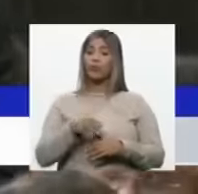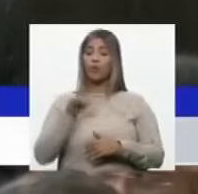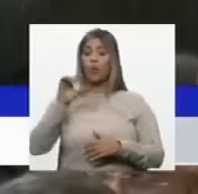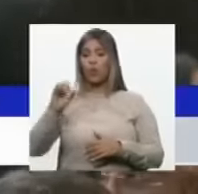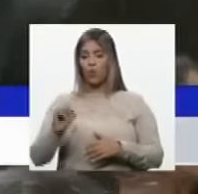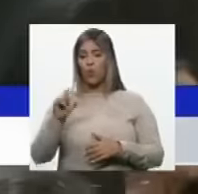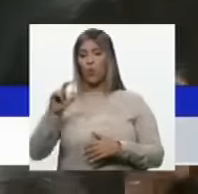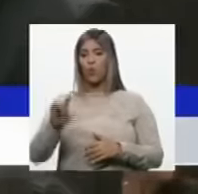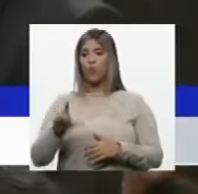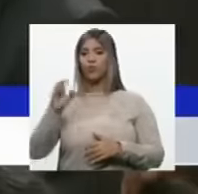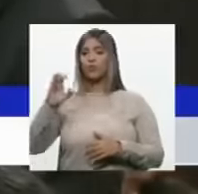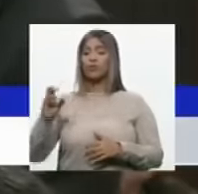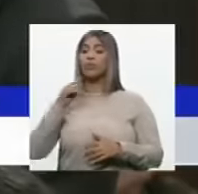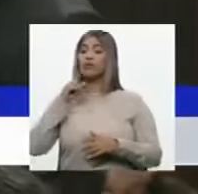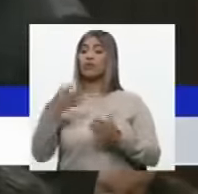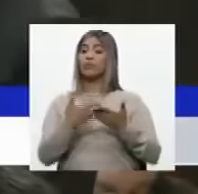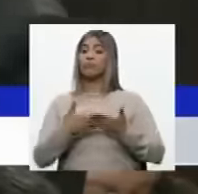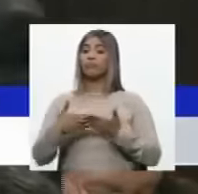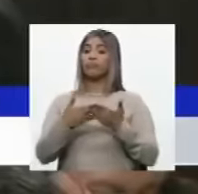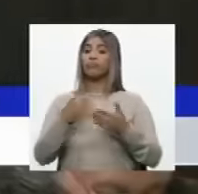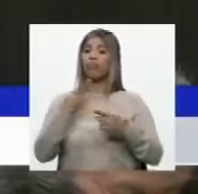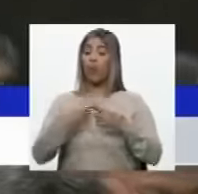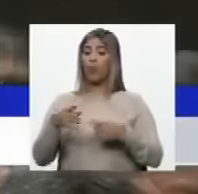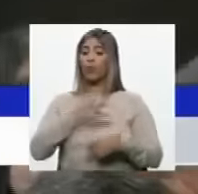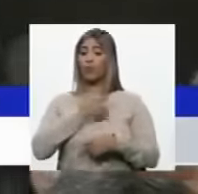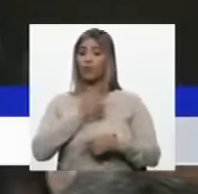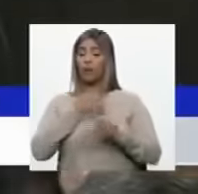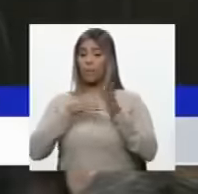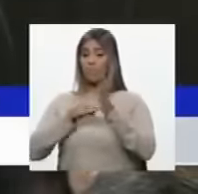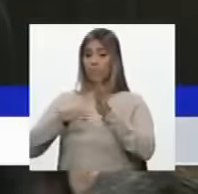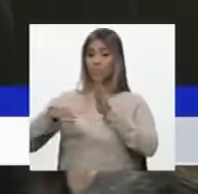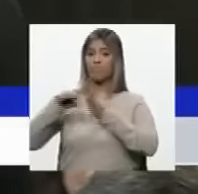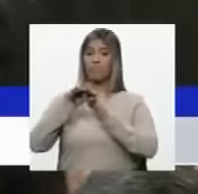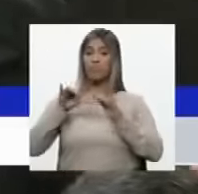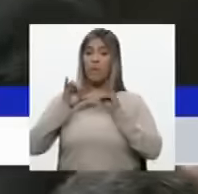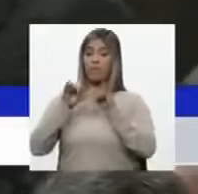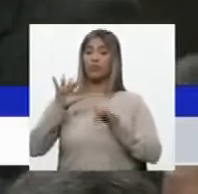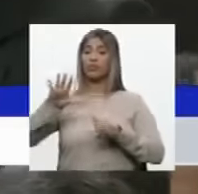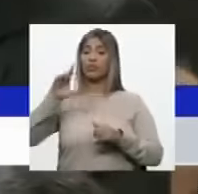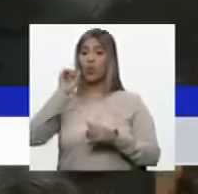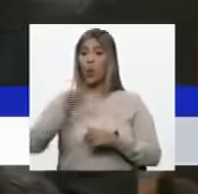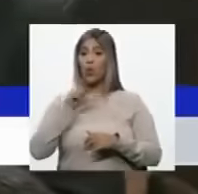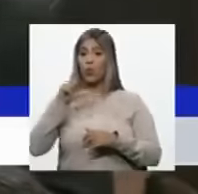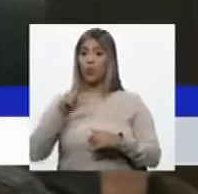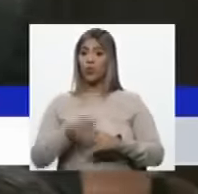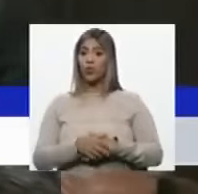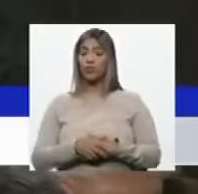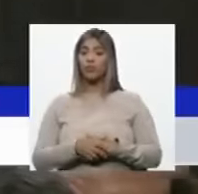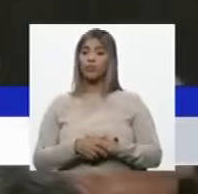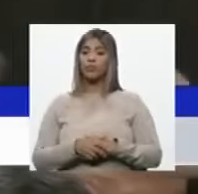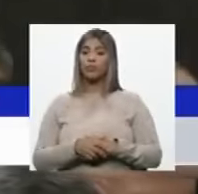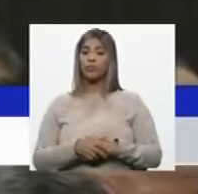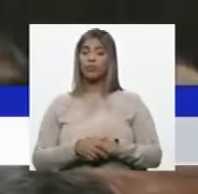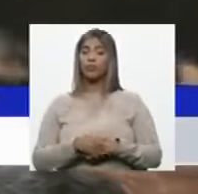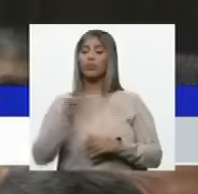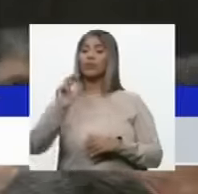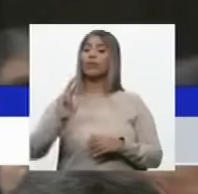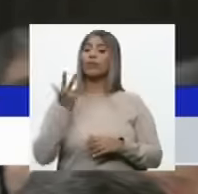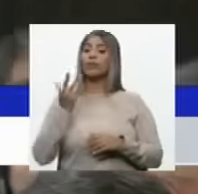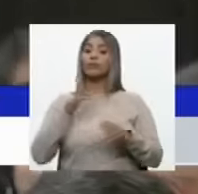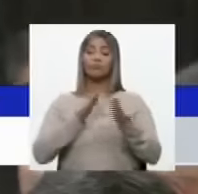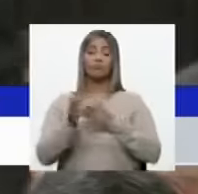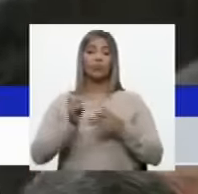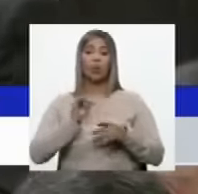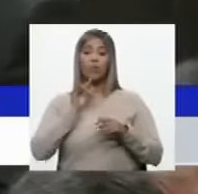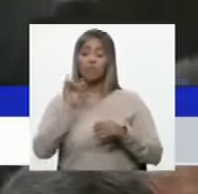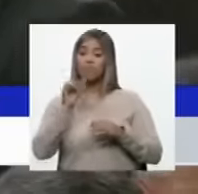Vargas venía de estudiar en West Point y ser ascendido también el propio 5 de julio. Y el tercero, y no